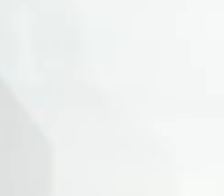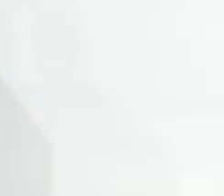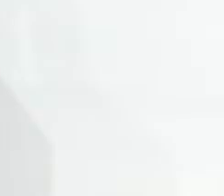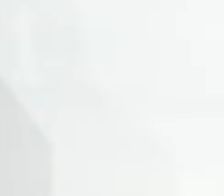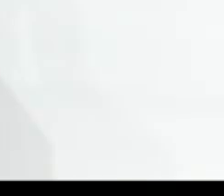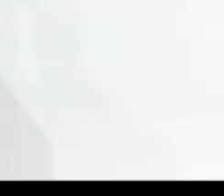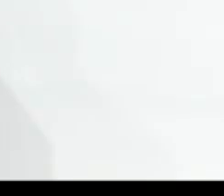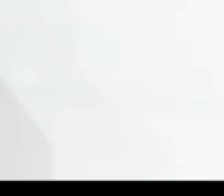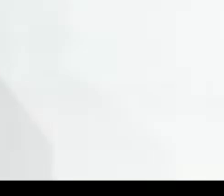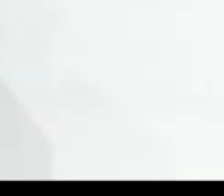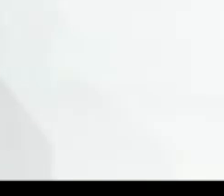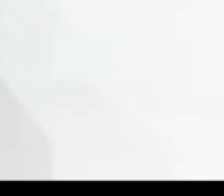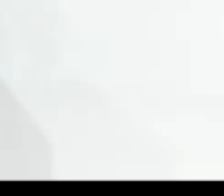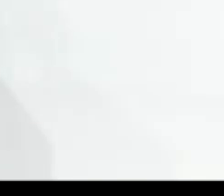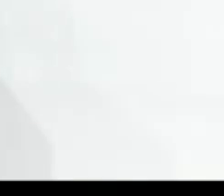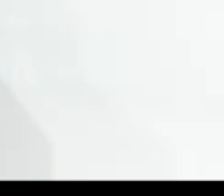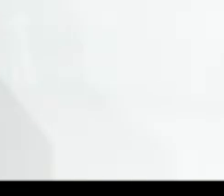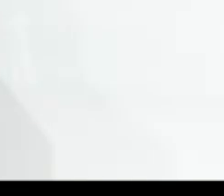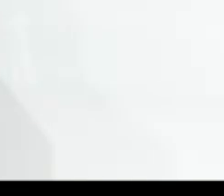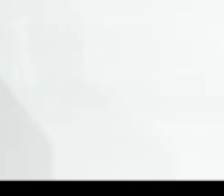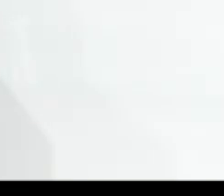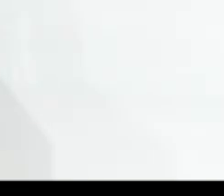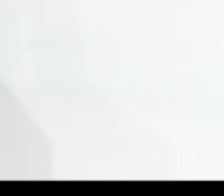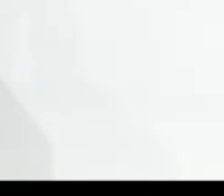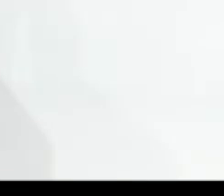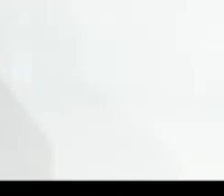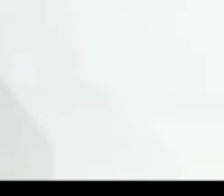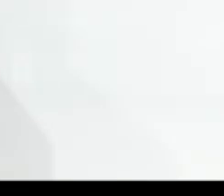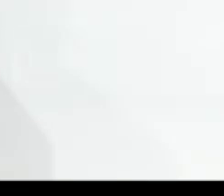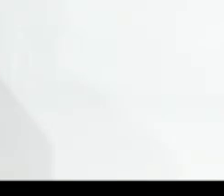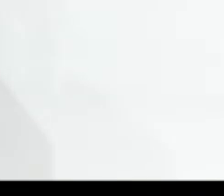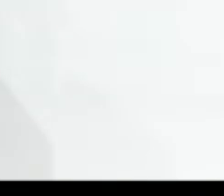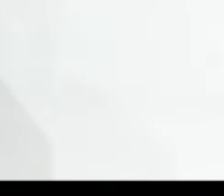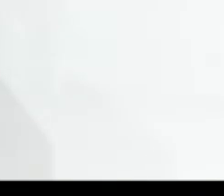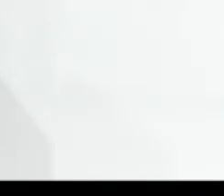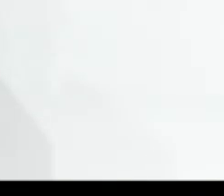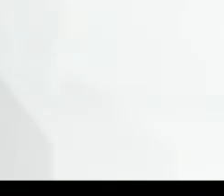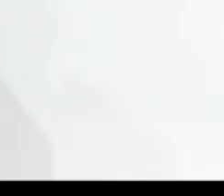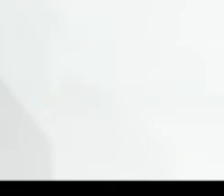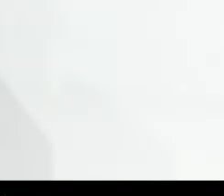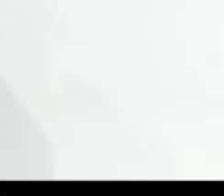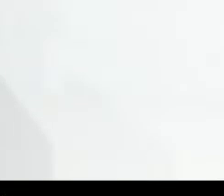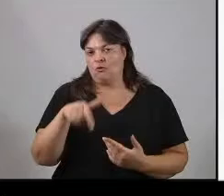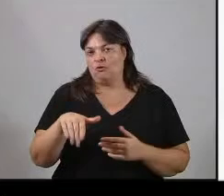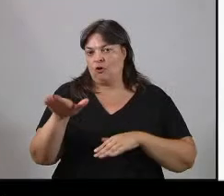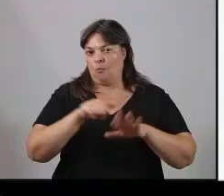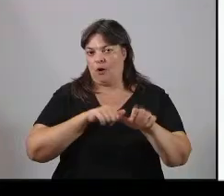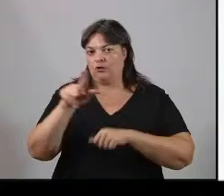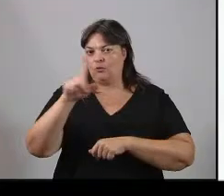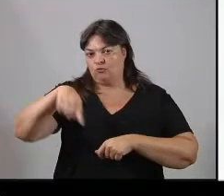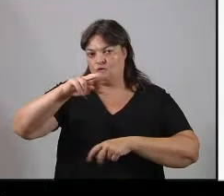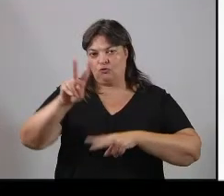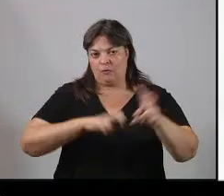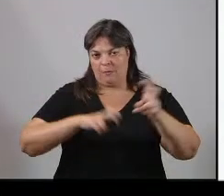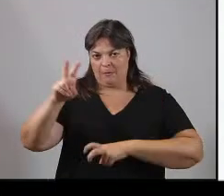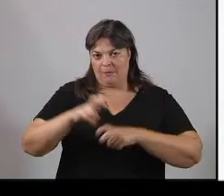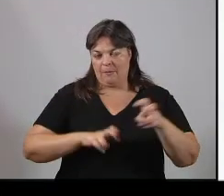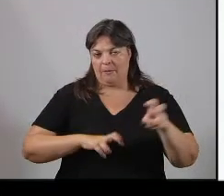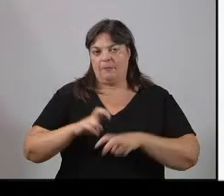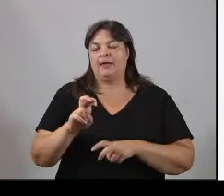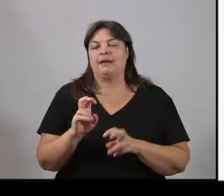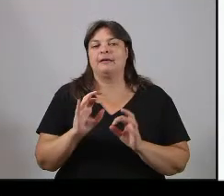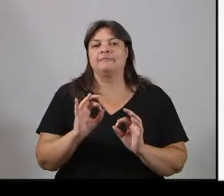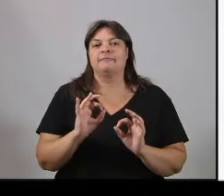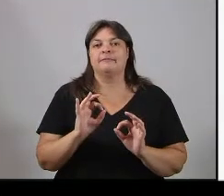¿Sí? ¿Ya? Venga, pues muy buenos días a todos. Muchísimas gracias por asistir a esta convocatoria posterior a la